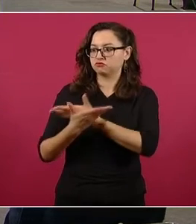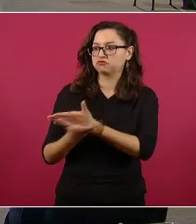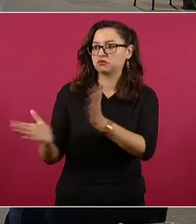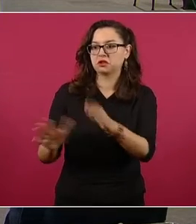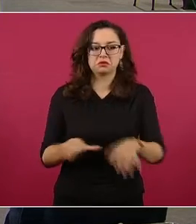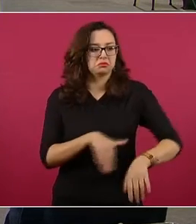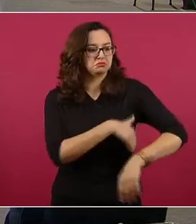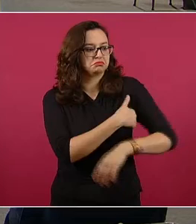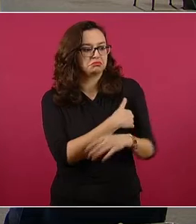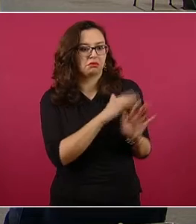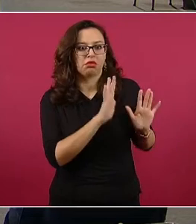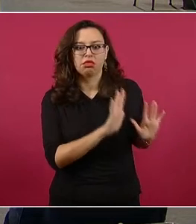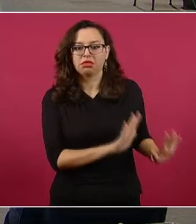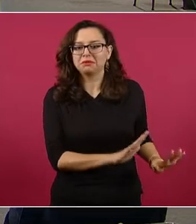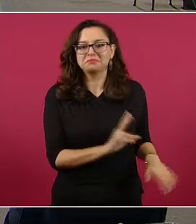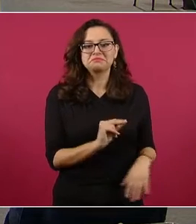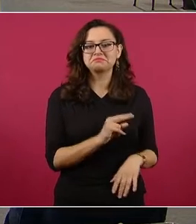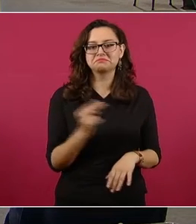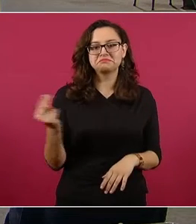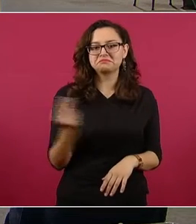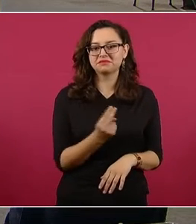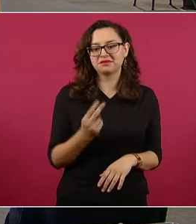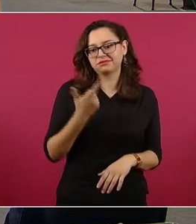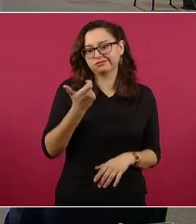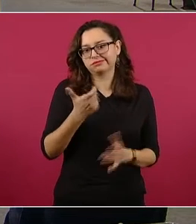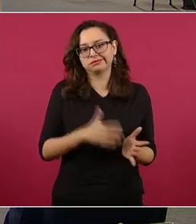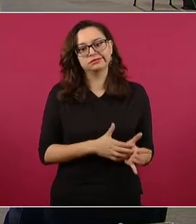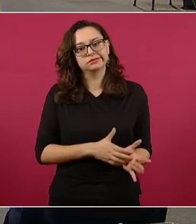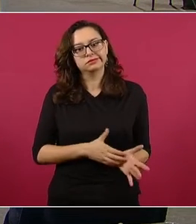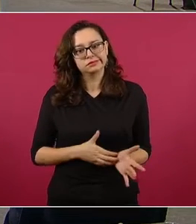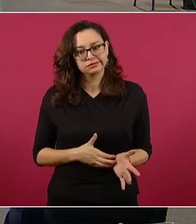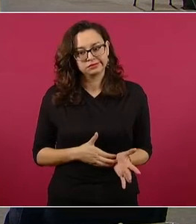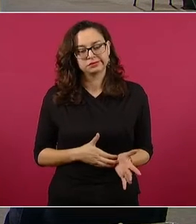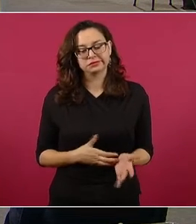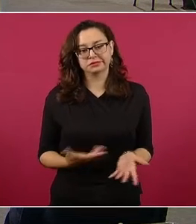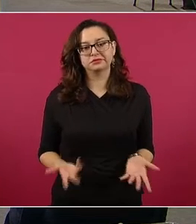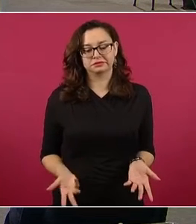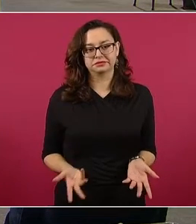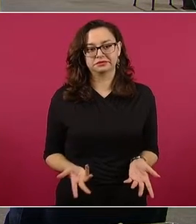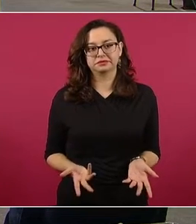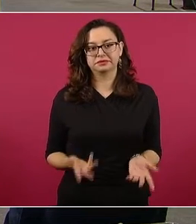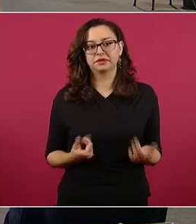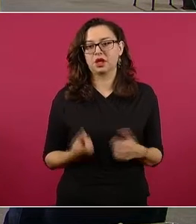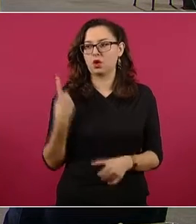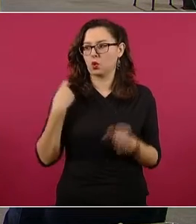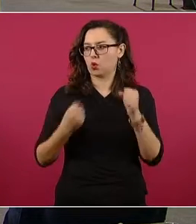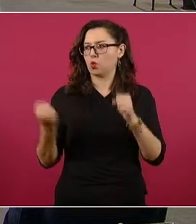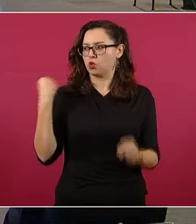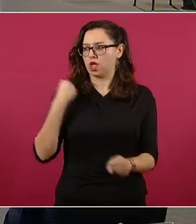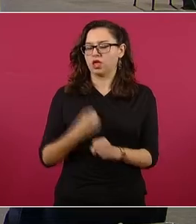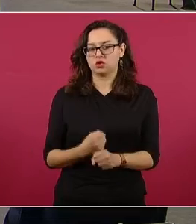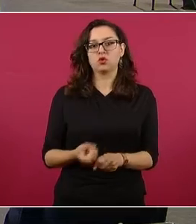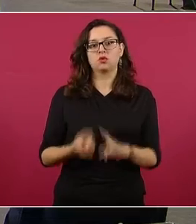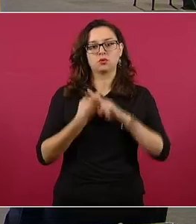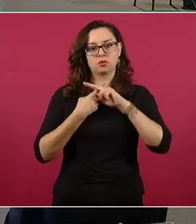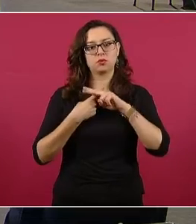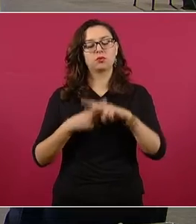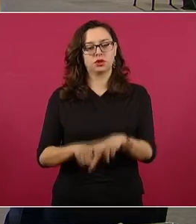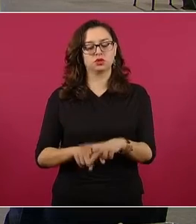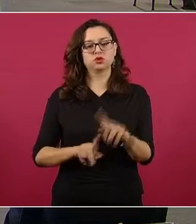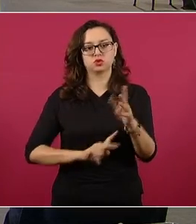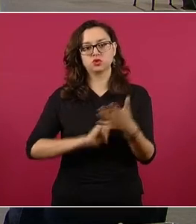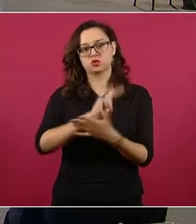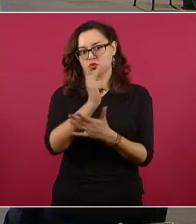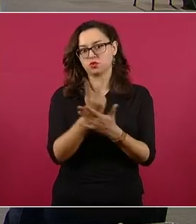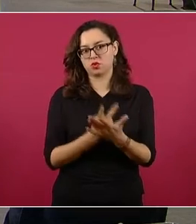aproximadamente fue hace un año, que por estas fechas, que se comenzó este programa a partir de la